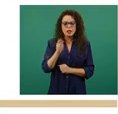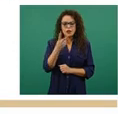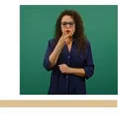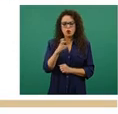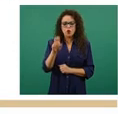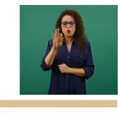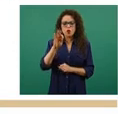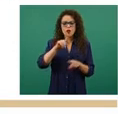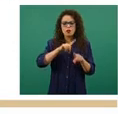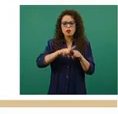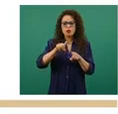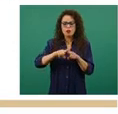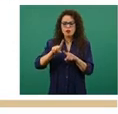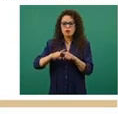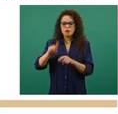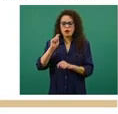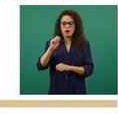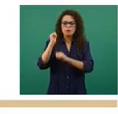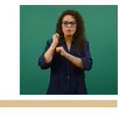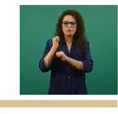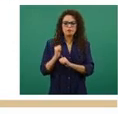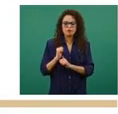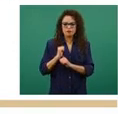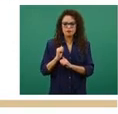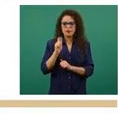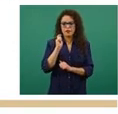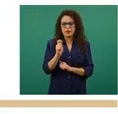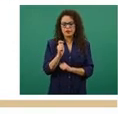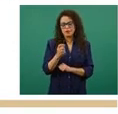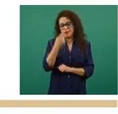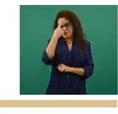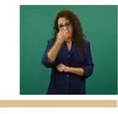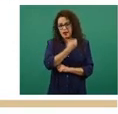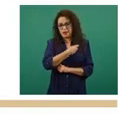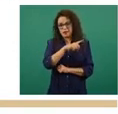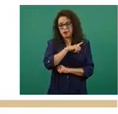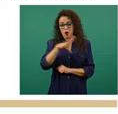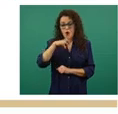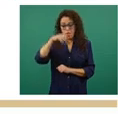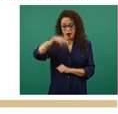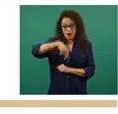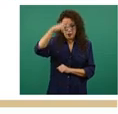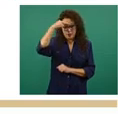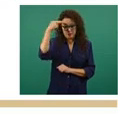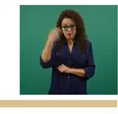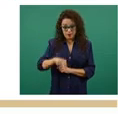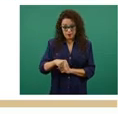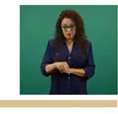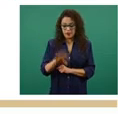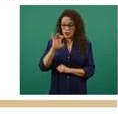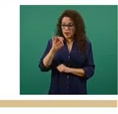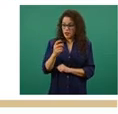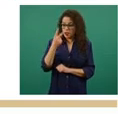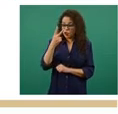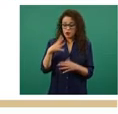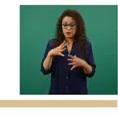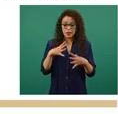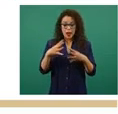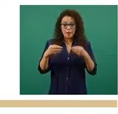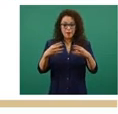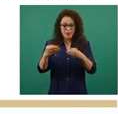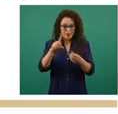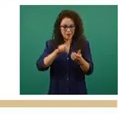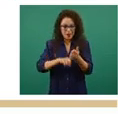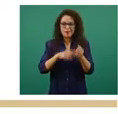240 jurisdicciones sanitarias que tenemos en el país. Recuerden, son las 32 epidemias, si queremos verlo de